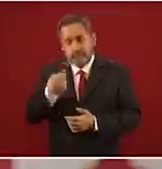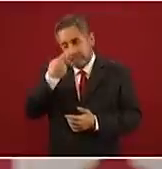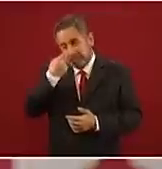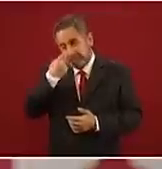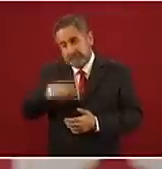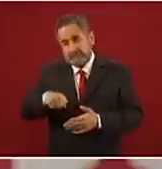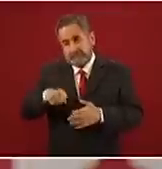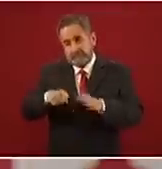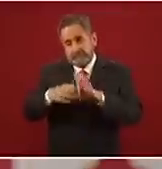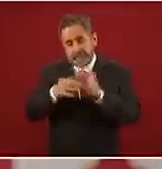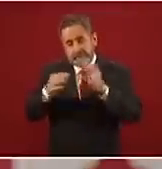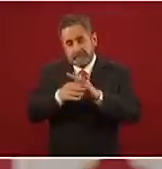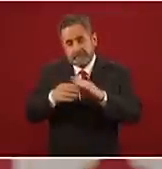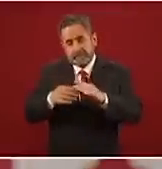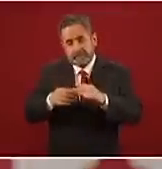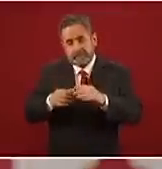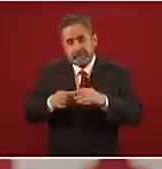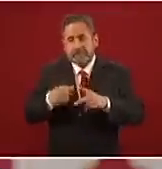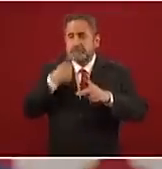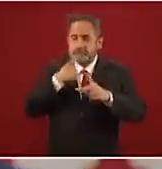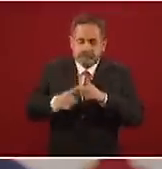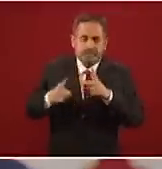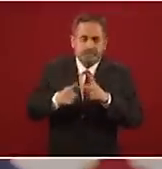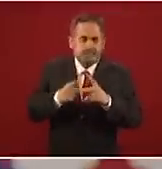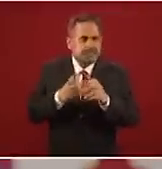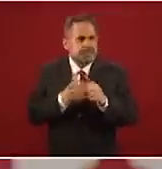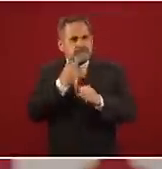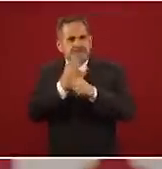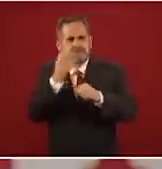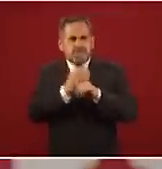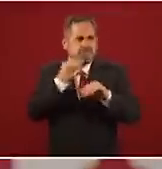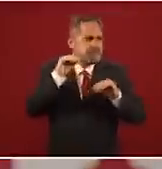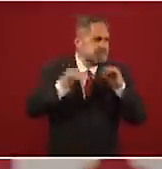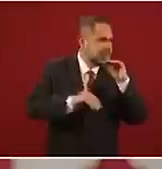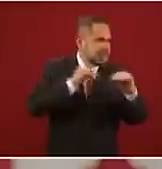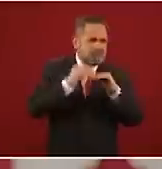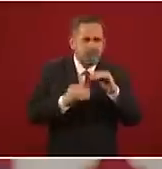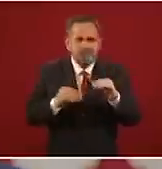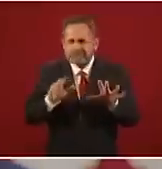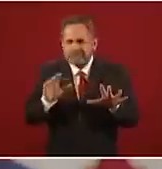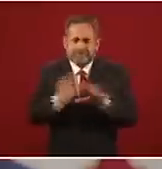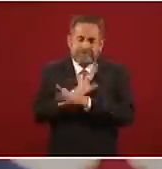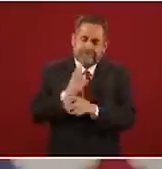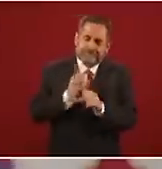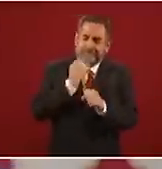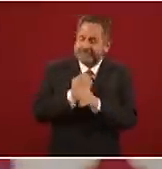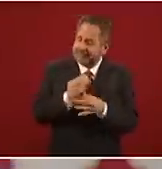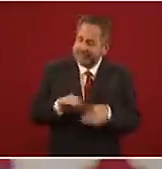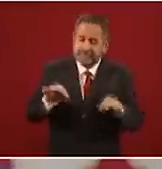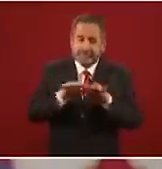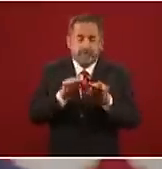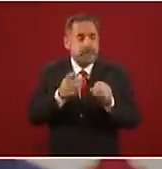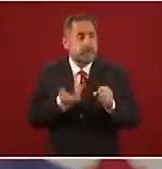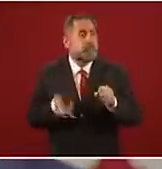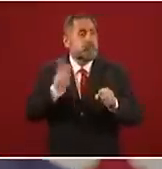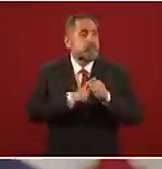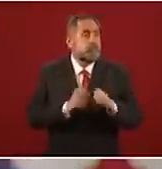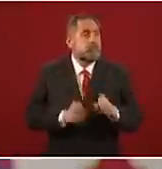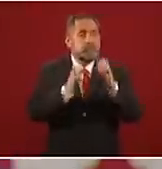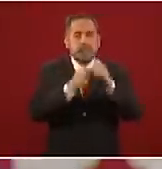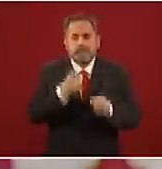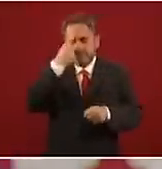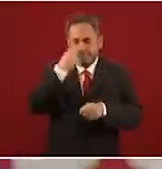iniciar una remodelación, sustitución importantísima en el primer